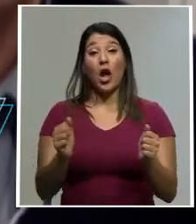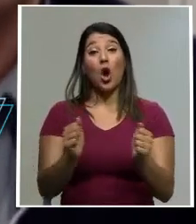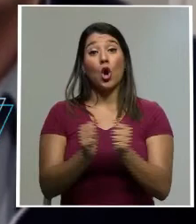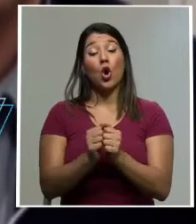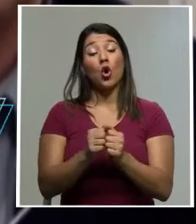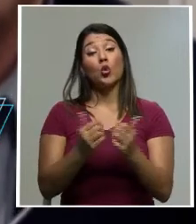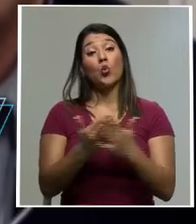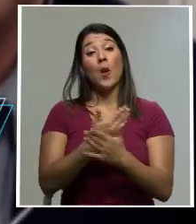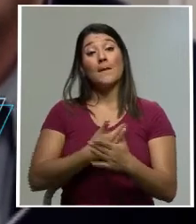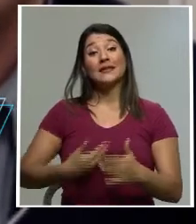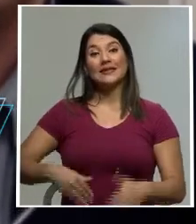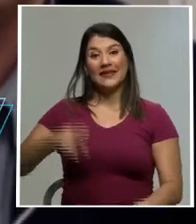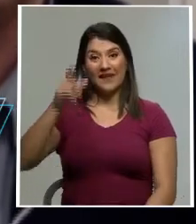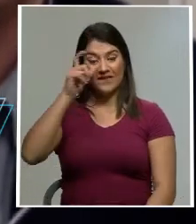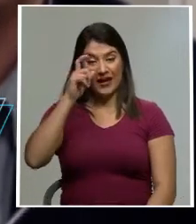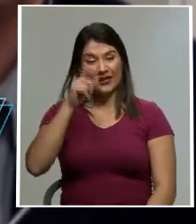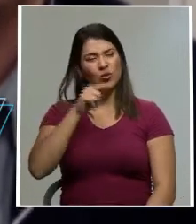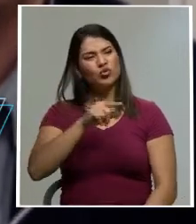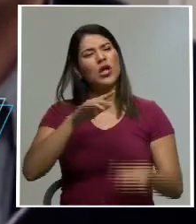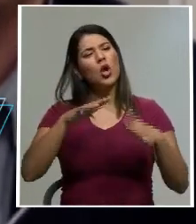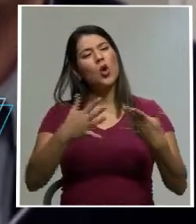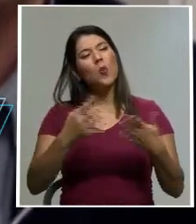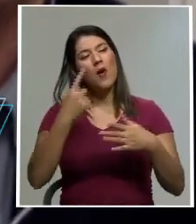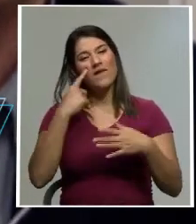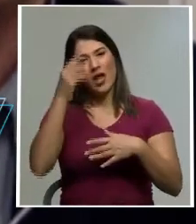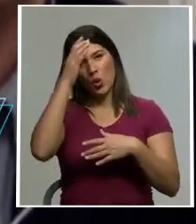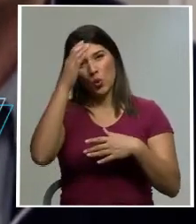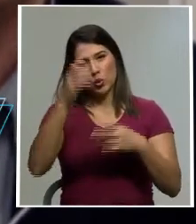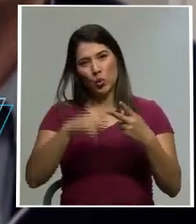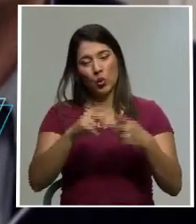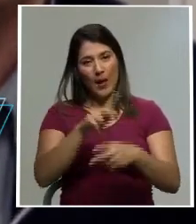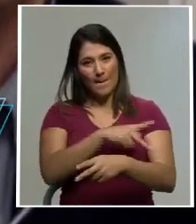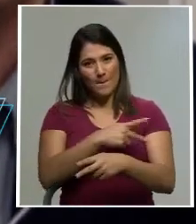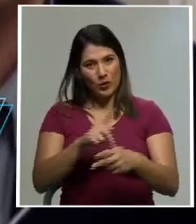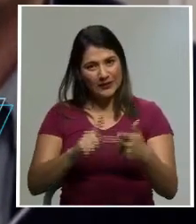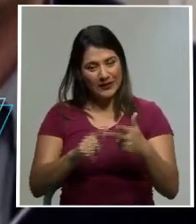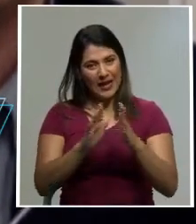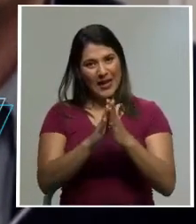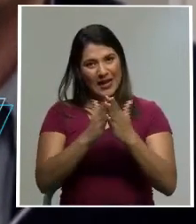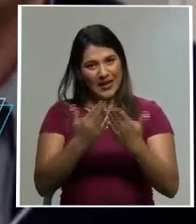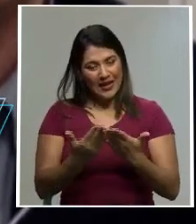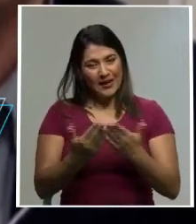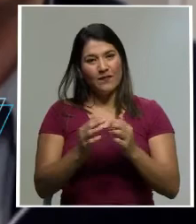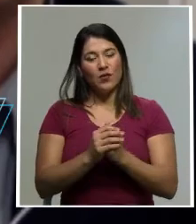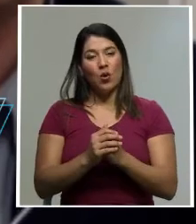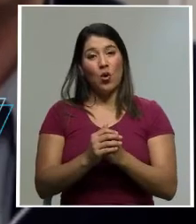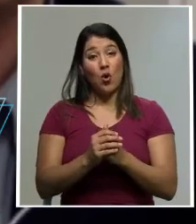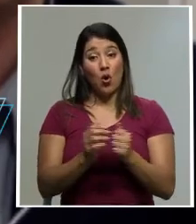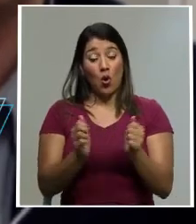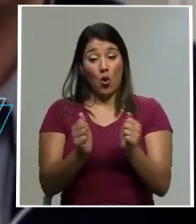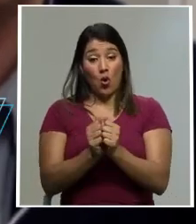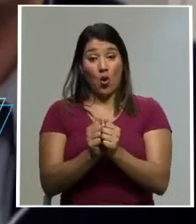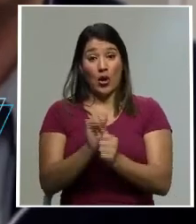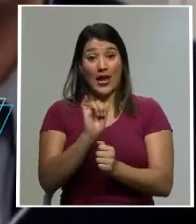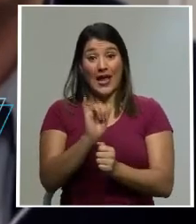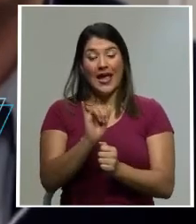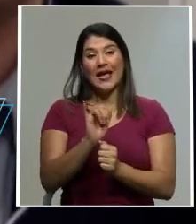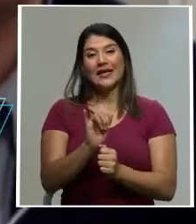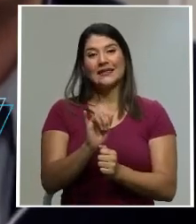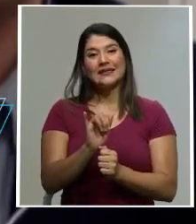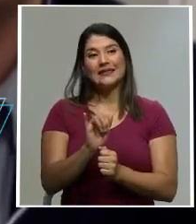era Biden. ¿Cómo ves la cultura, la poesía, la literatura en ese